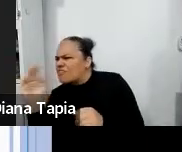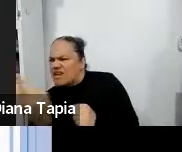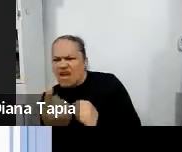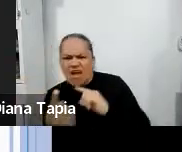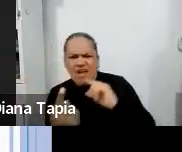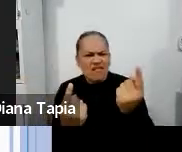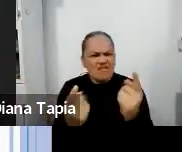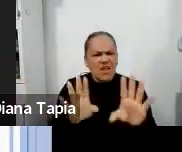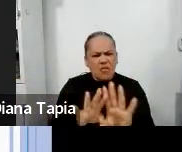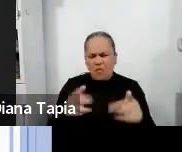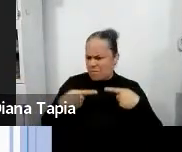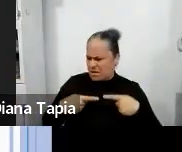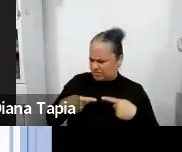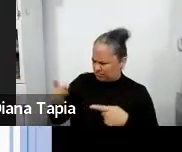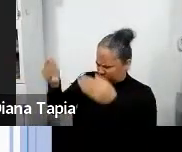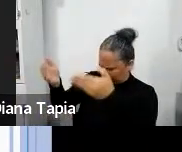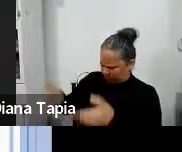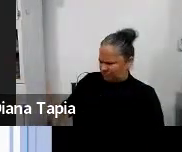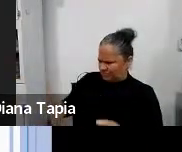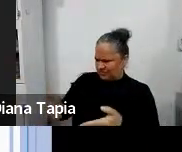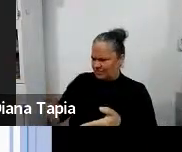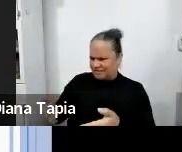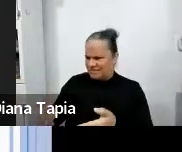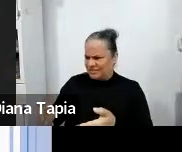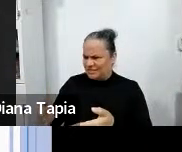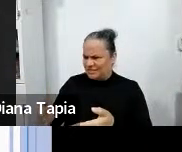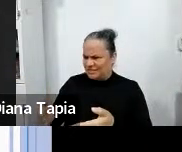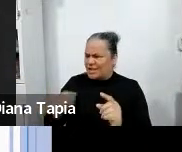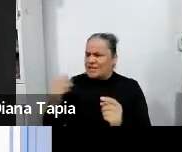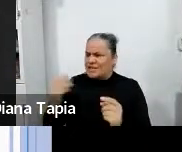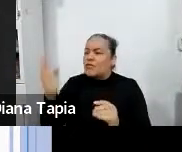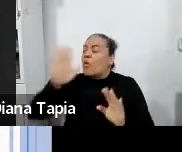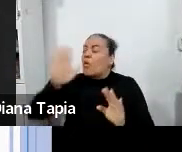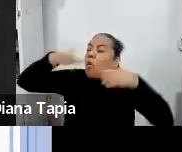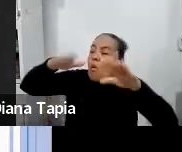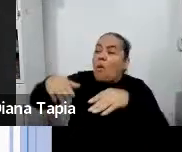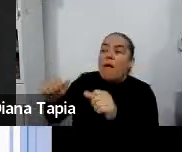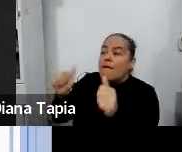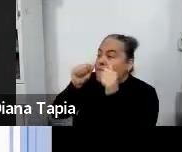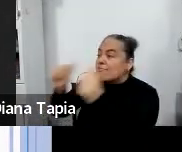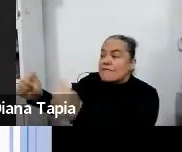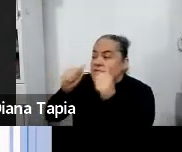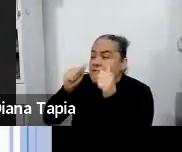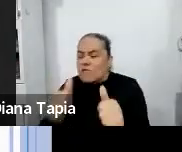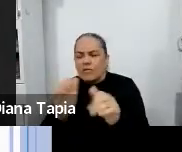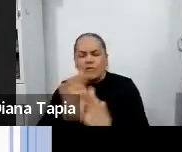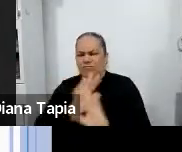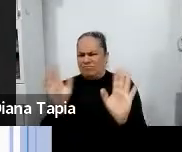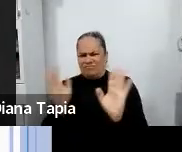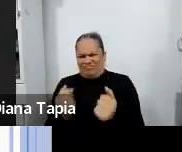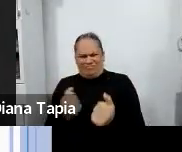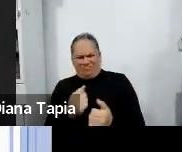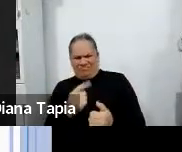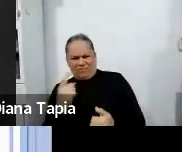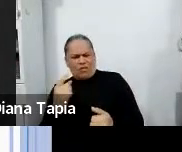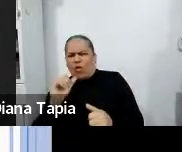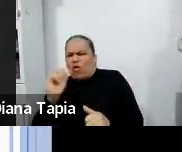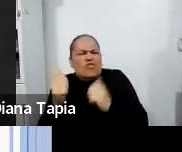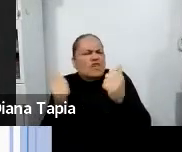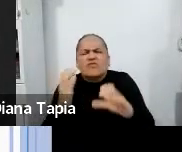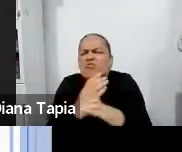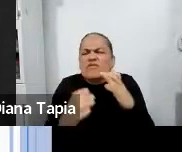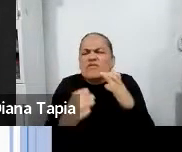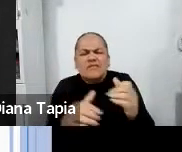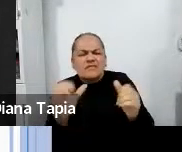Y entonces querían encuadrar, querían buscar. Decía, no, ya de por sí el hecho de que ellas vengan, para